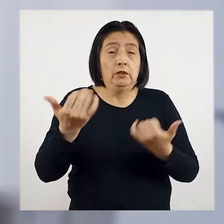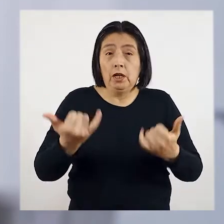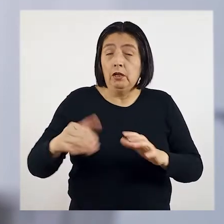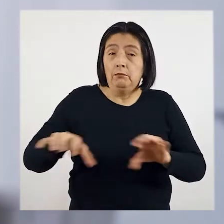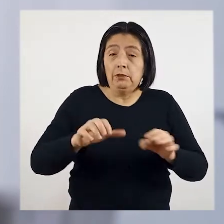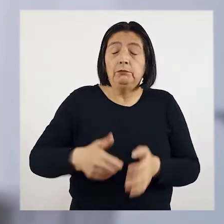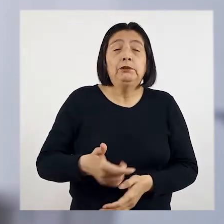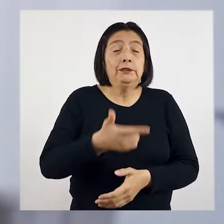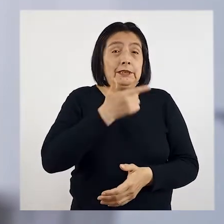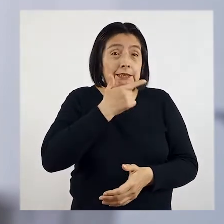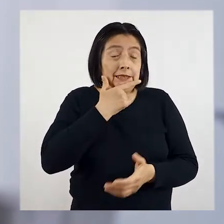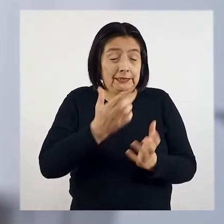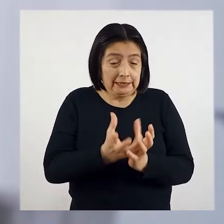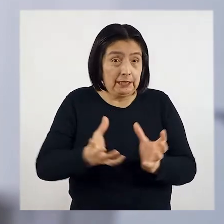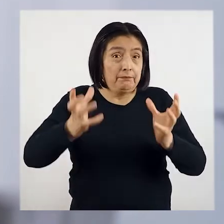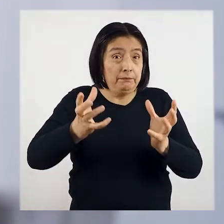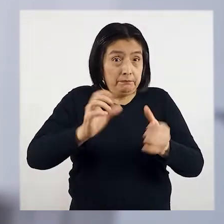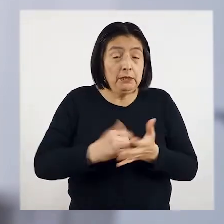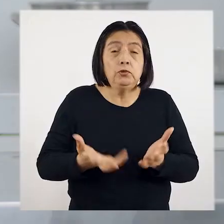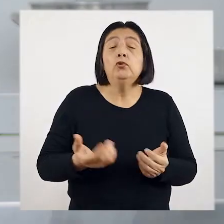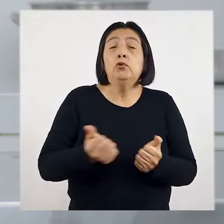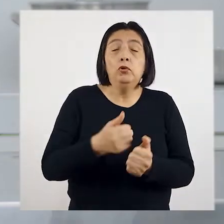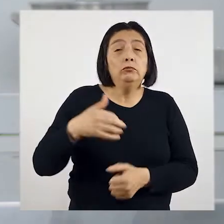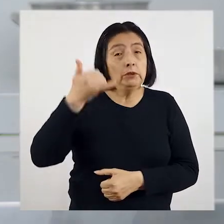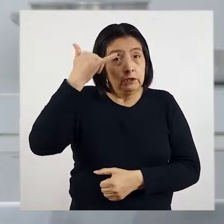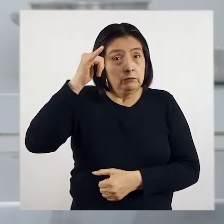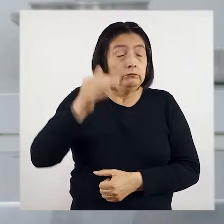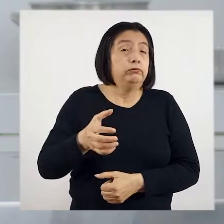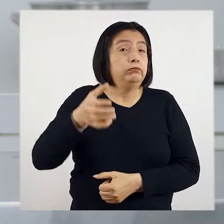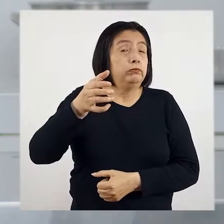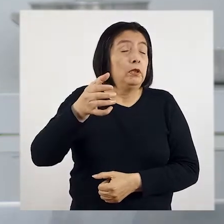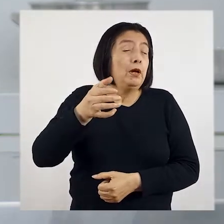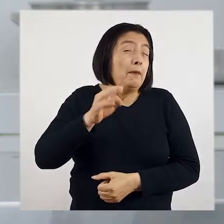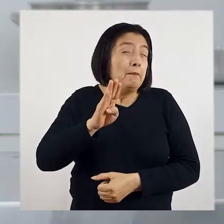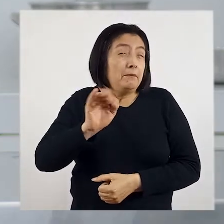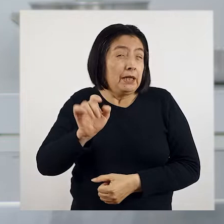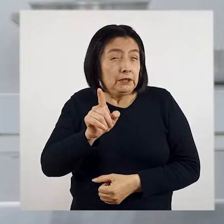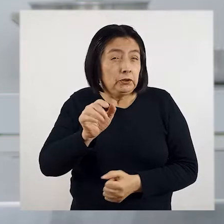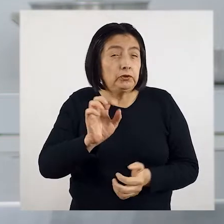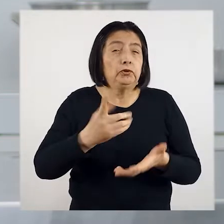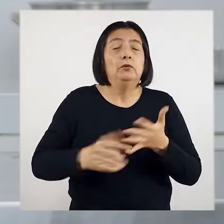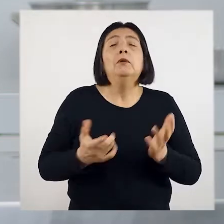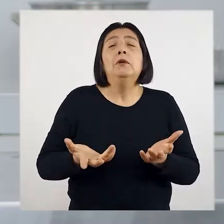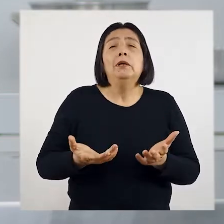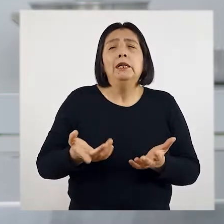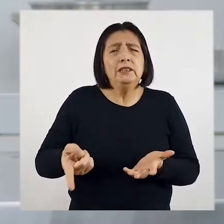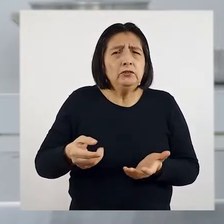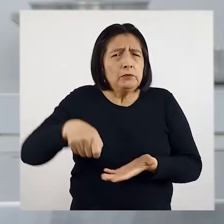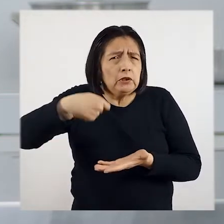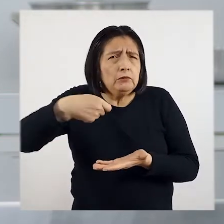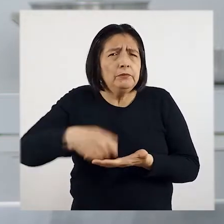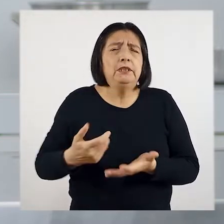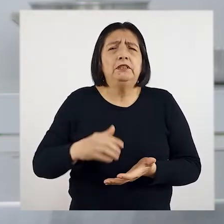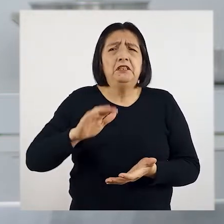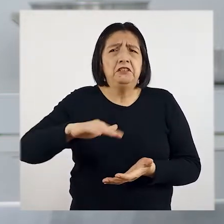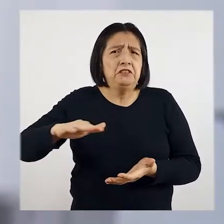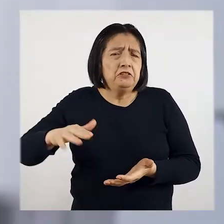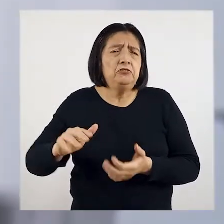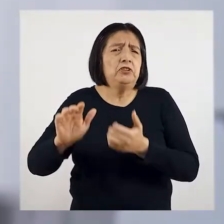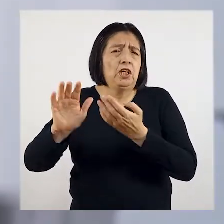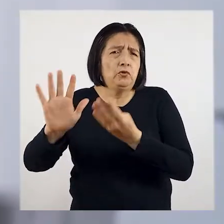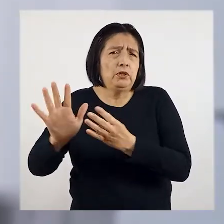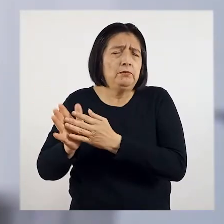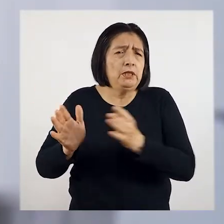un locro de zapallo con vaso de res. Esta es una receta para niñas y niños de 9 a 11 meses de edad